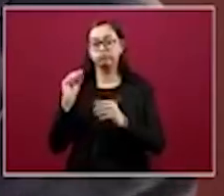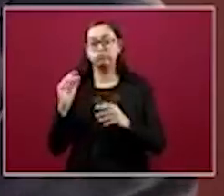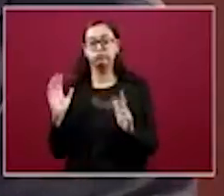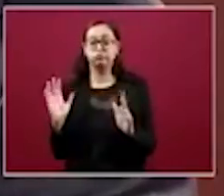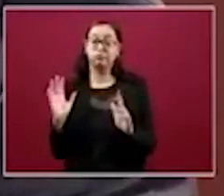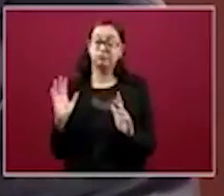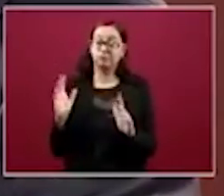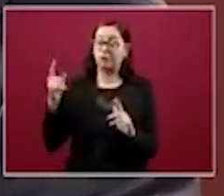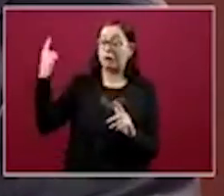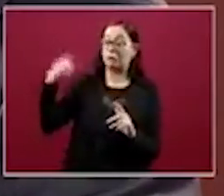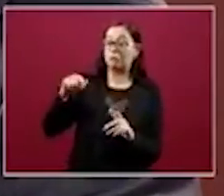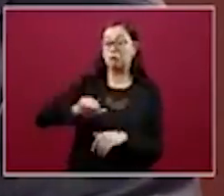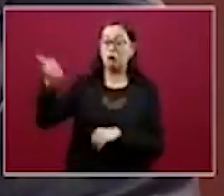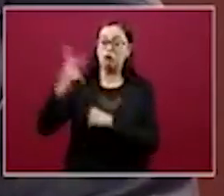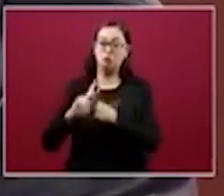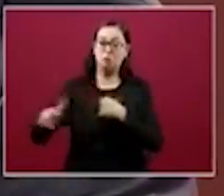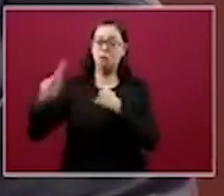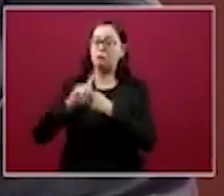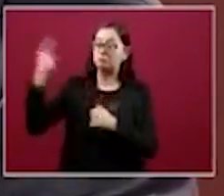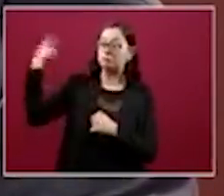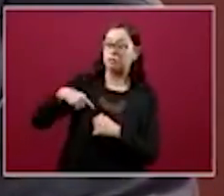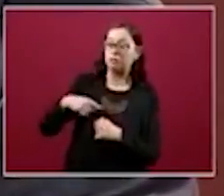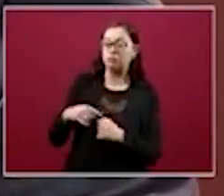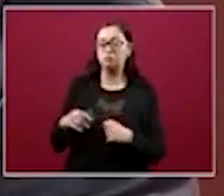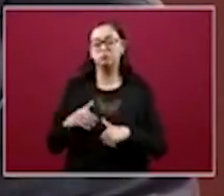u ordenadas desde el extranjero.